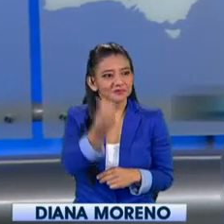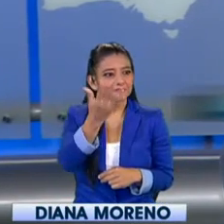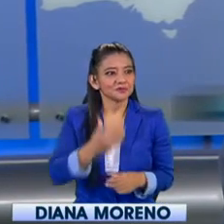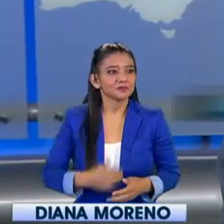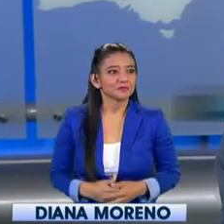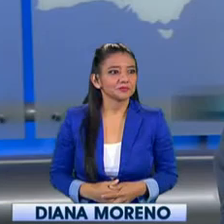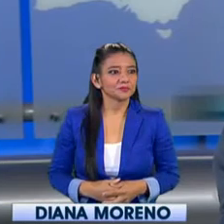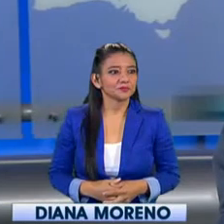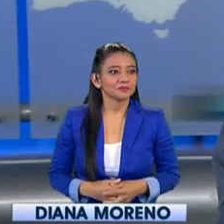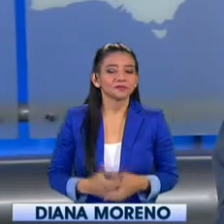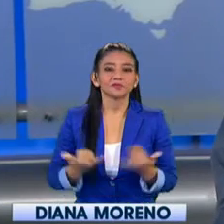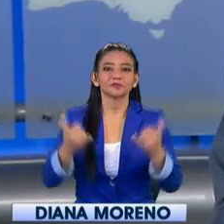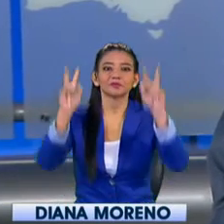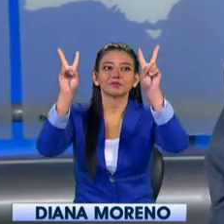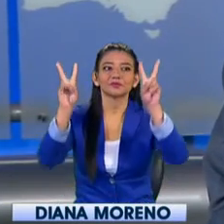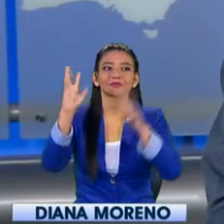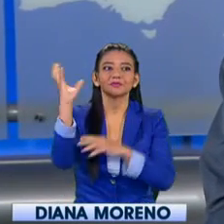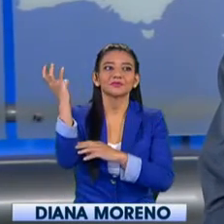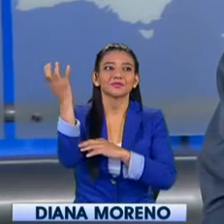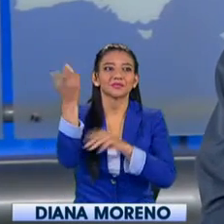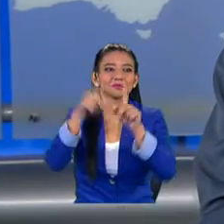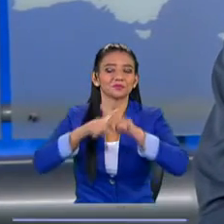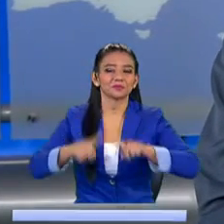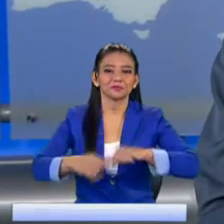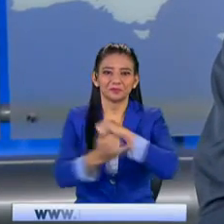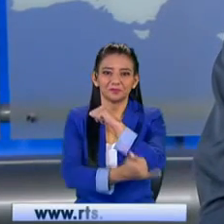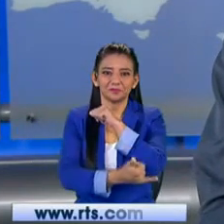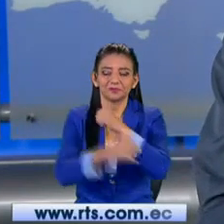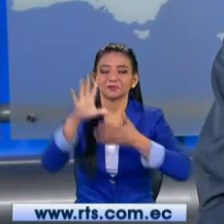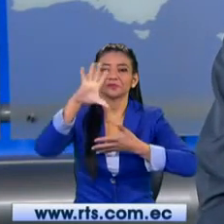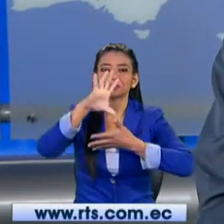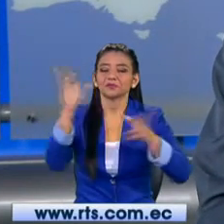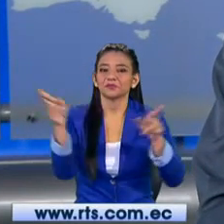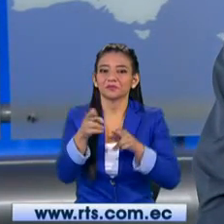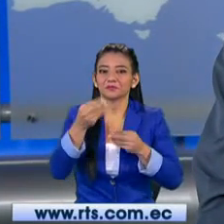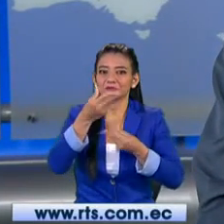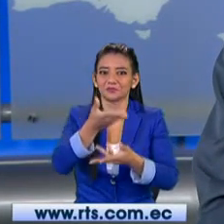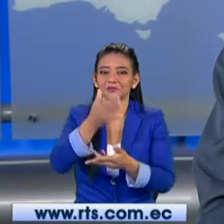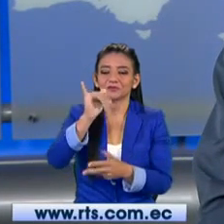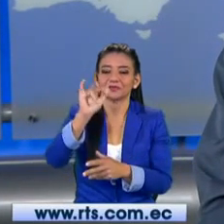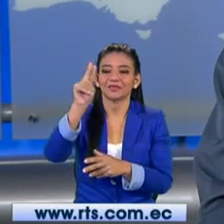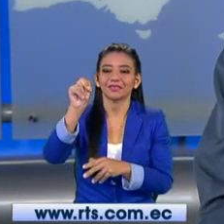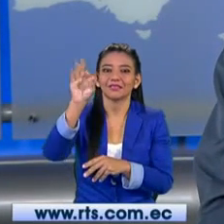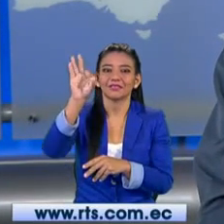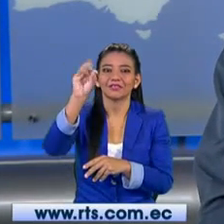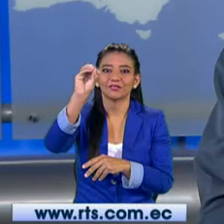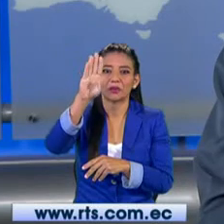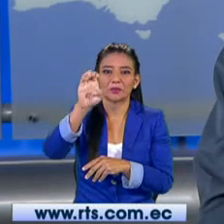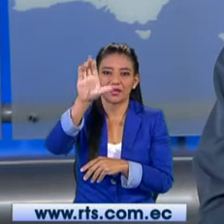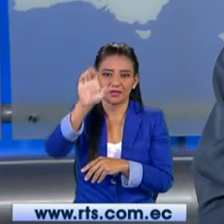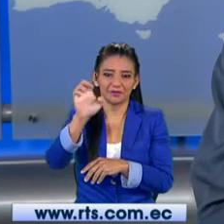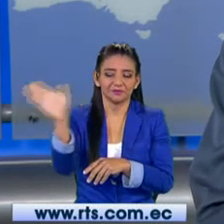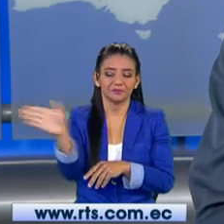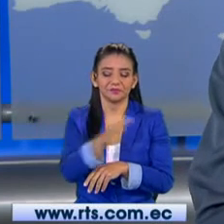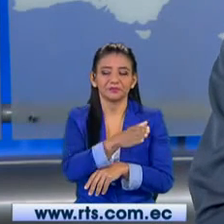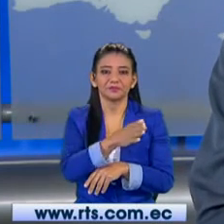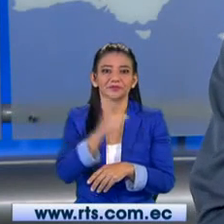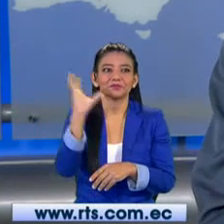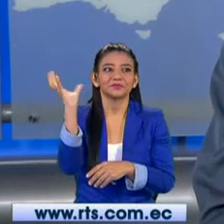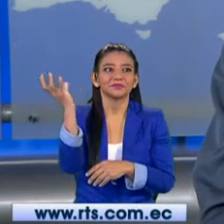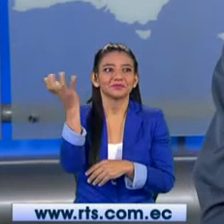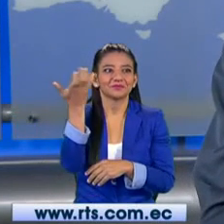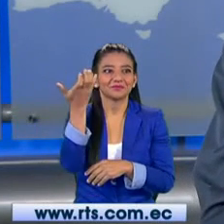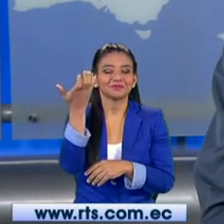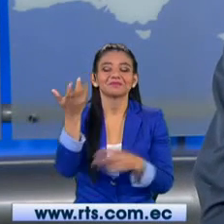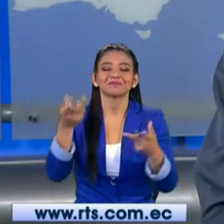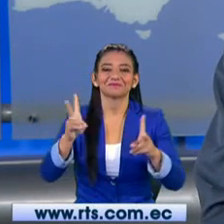de inmediato los invitamos a conocer cómo está el clima en diversas partes del continente americano en la siguiente cápsula informativa de Infobae. Presta